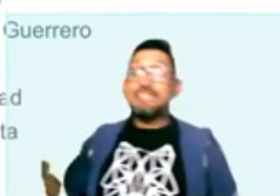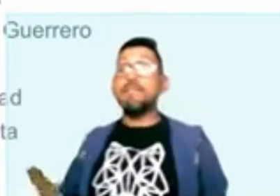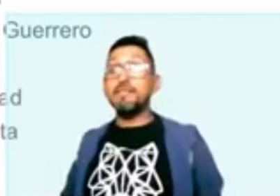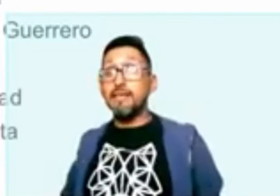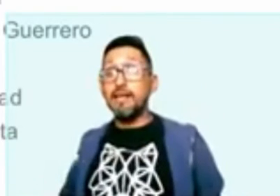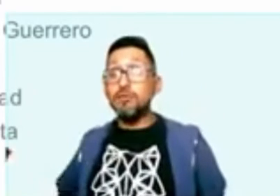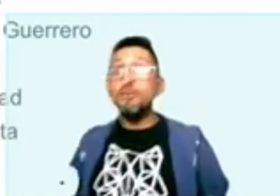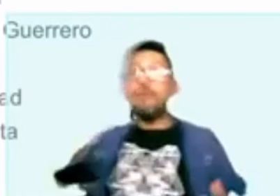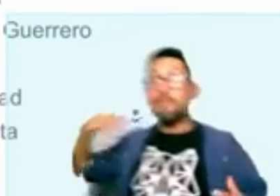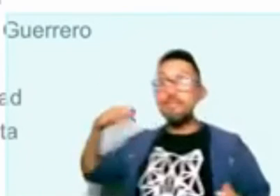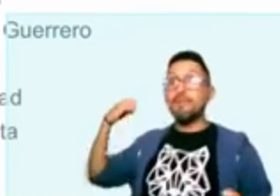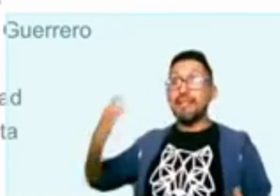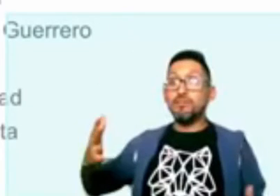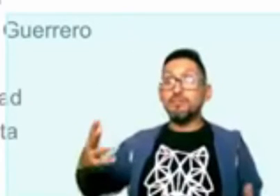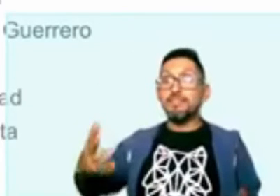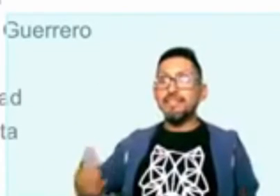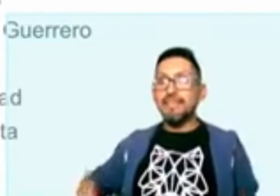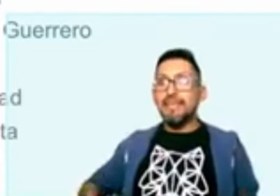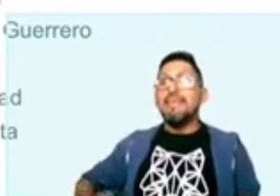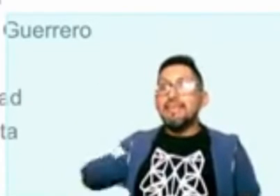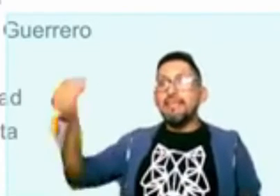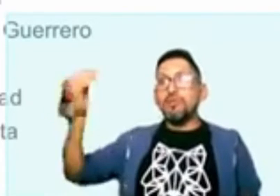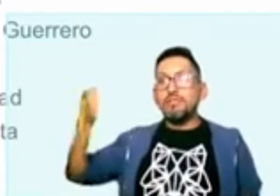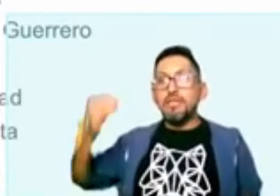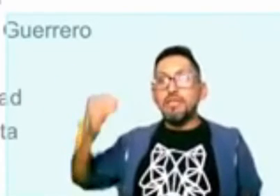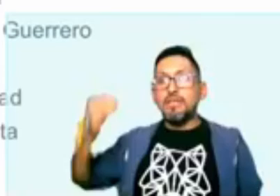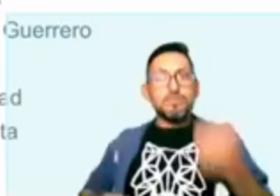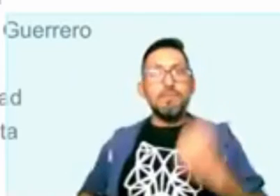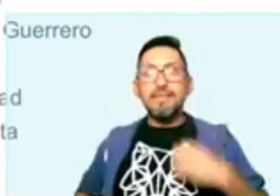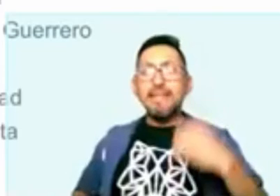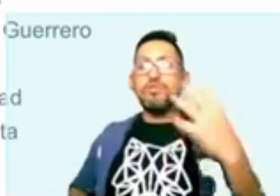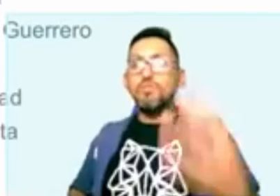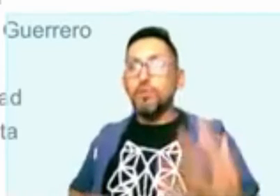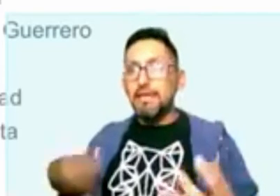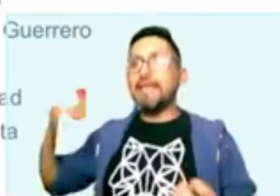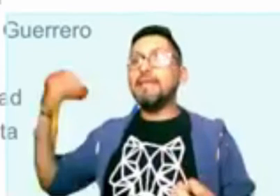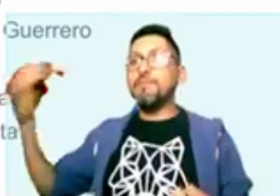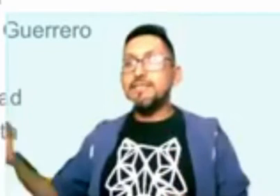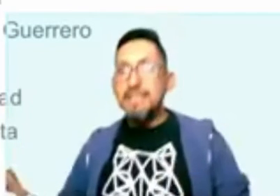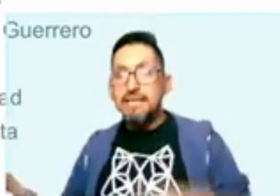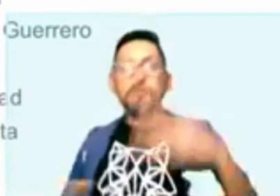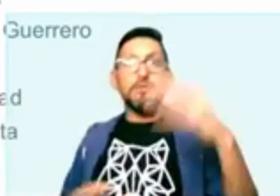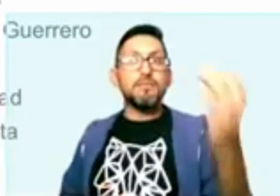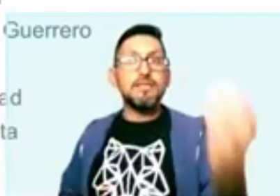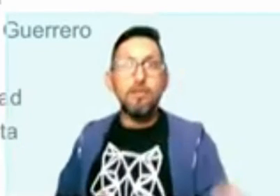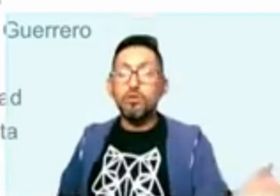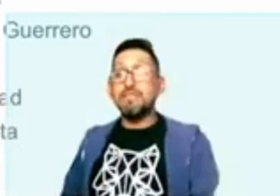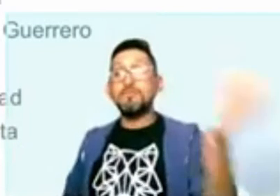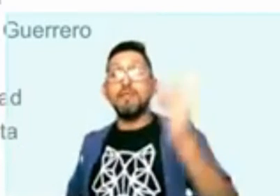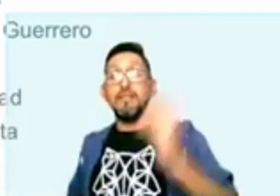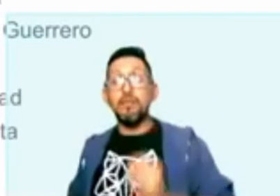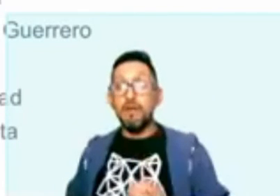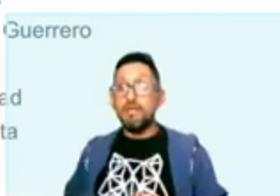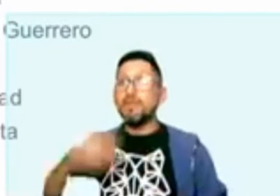llegas hasta bachillerato, ya puedes hablar entonces de, y los servicios ambientales nos protegen y podemos hacer esto y podemos hacer lo otro y